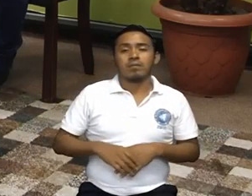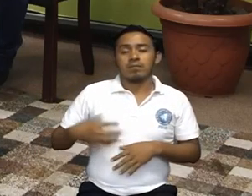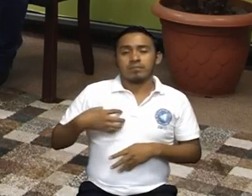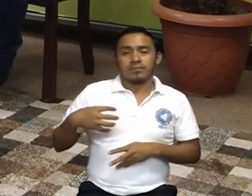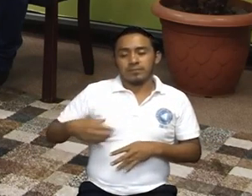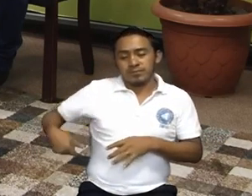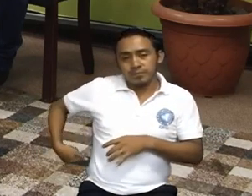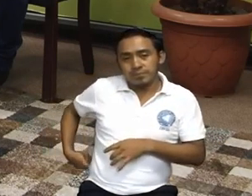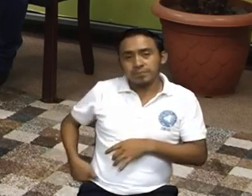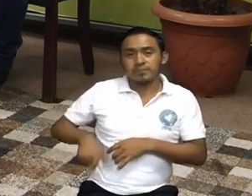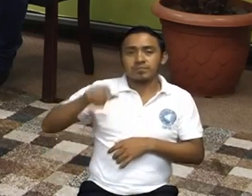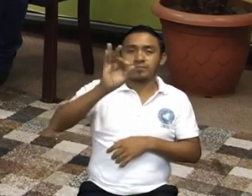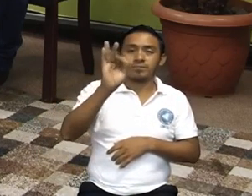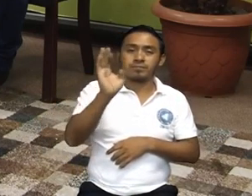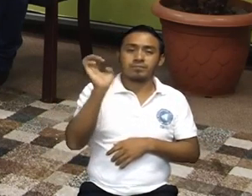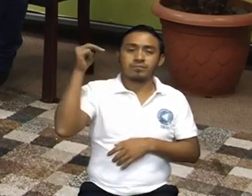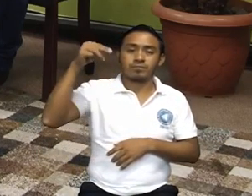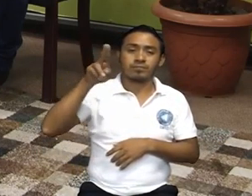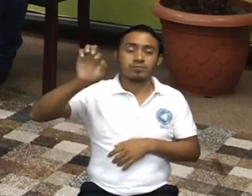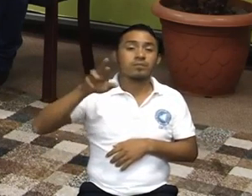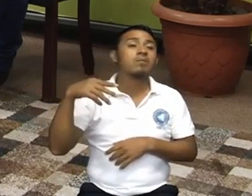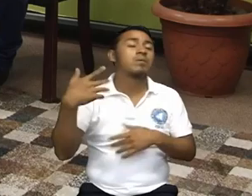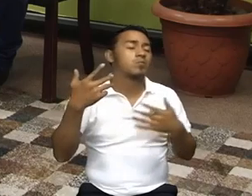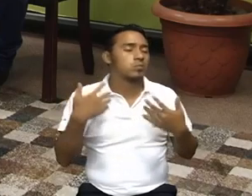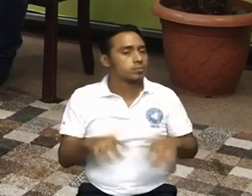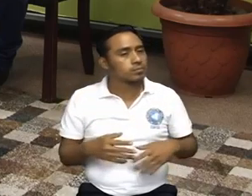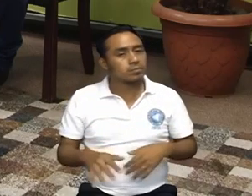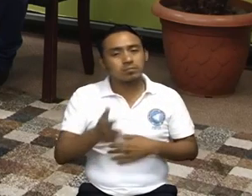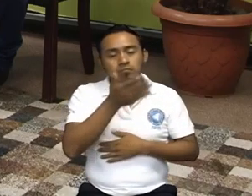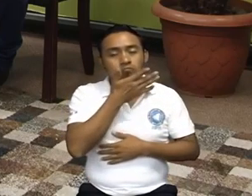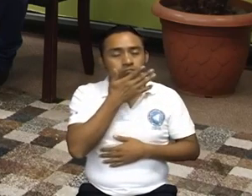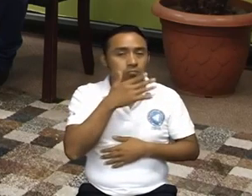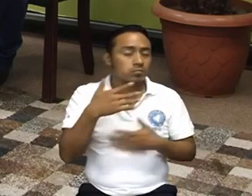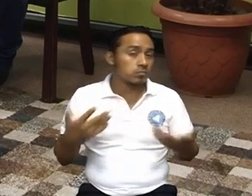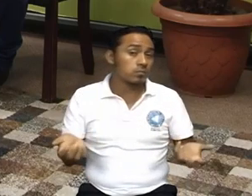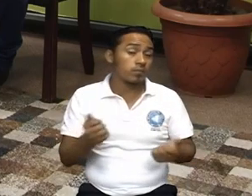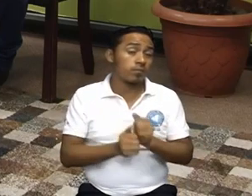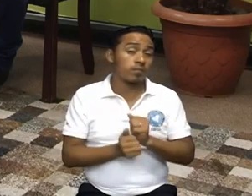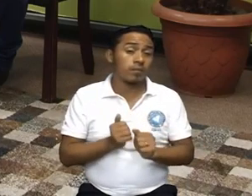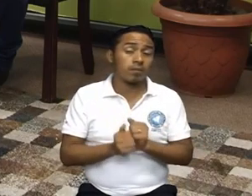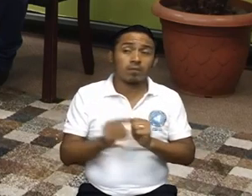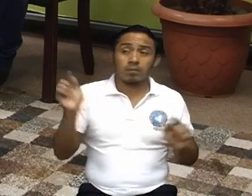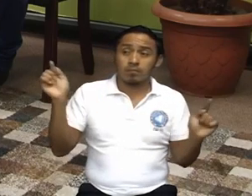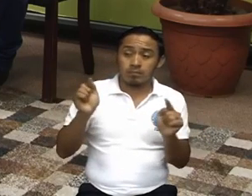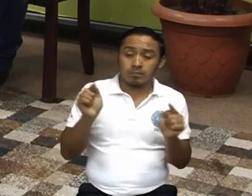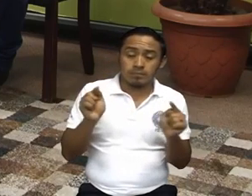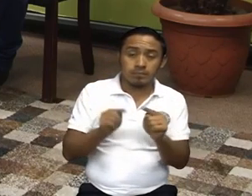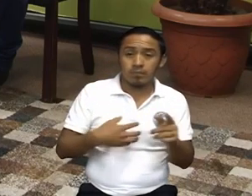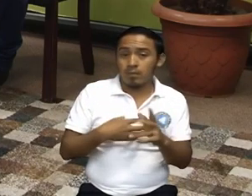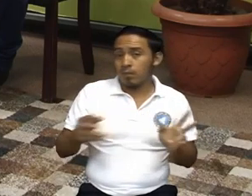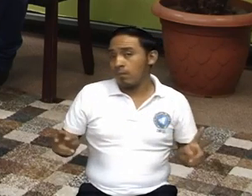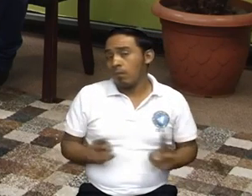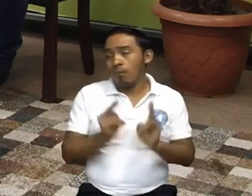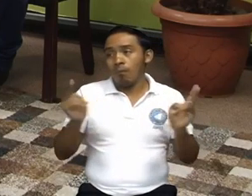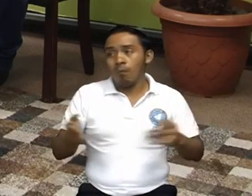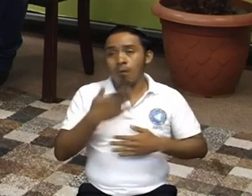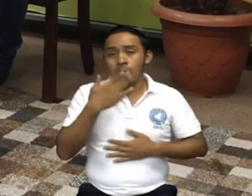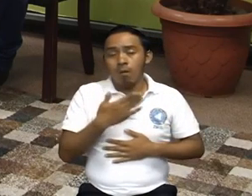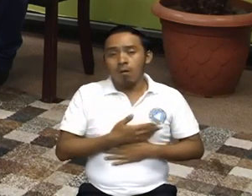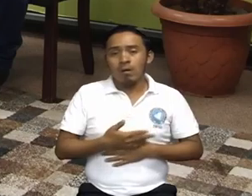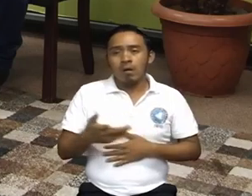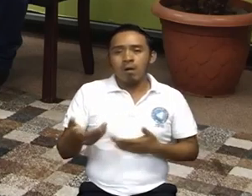¿verdad? Entonces eso es grave en un adulto mayor porque le va a ocasionar disminución de su calidad de vida, porque mayor riesgo